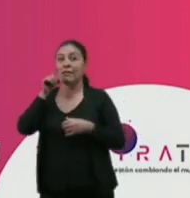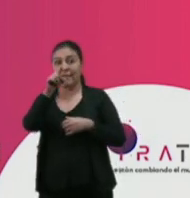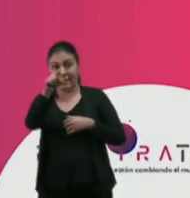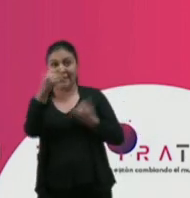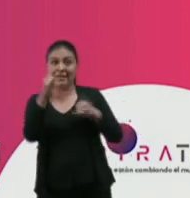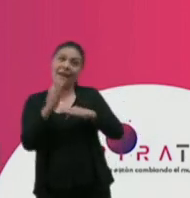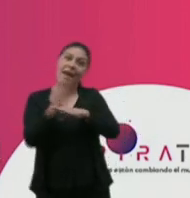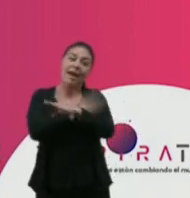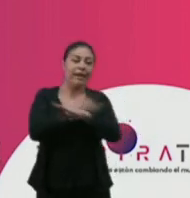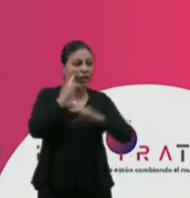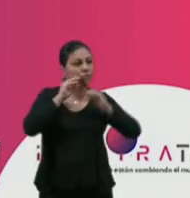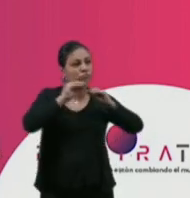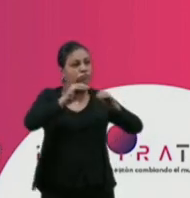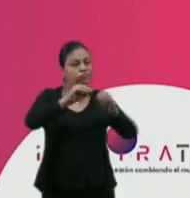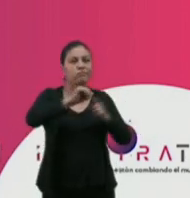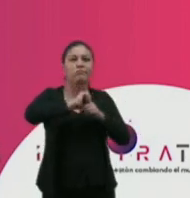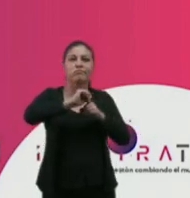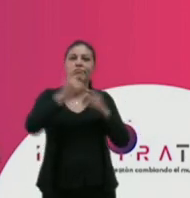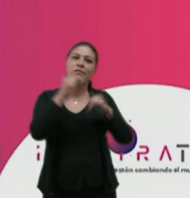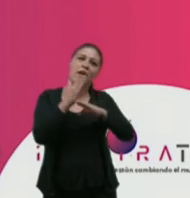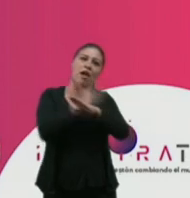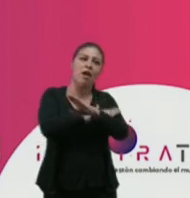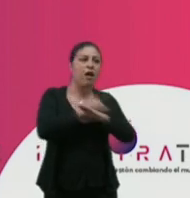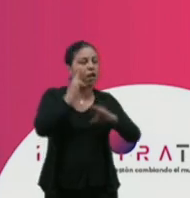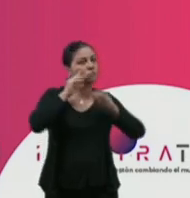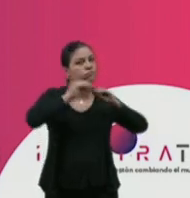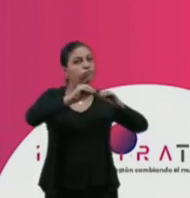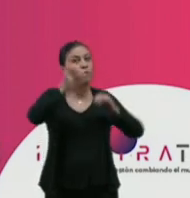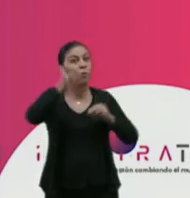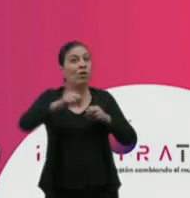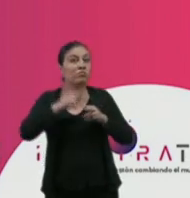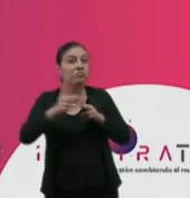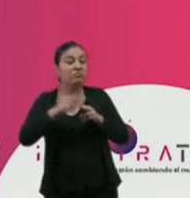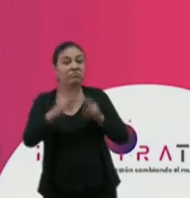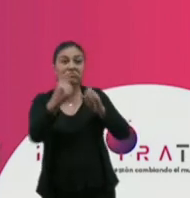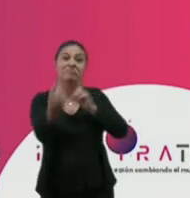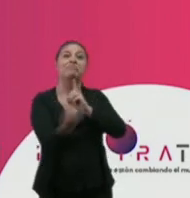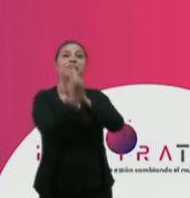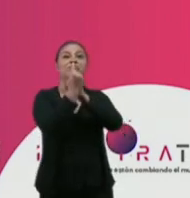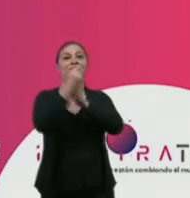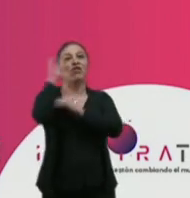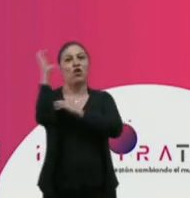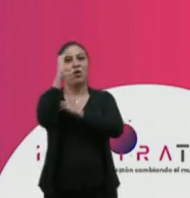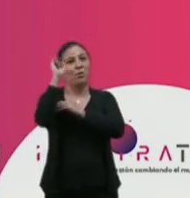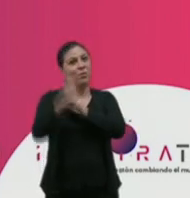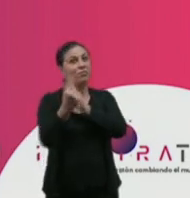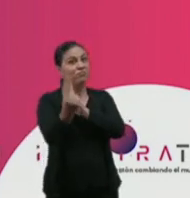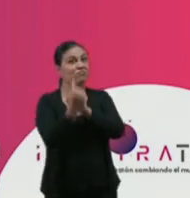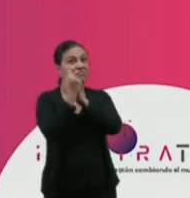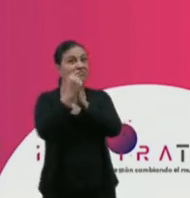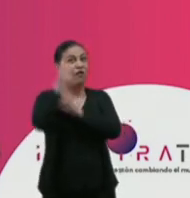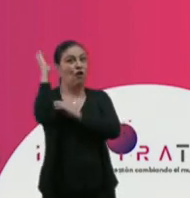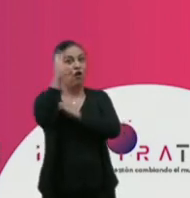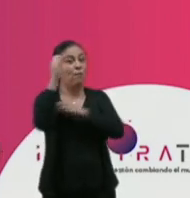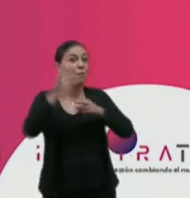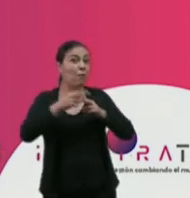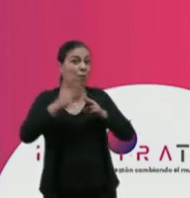has hecho mejores personas. Esperamos verte dentro de poco en Colombia. Espero que puedas